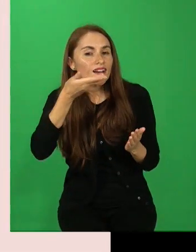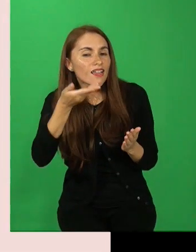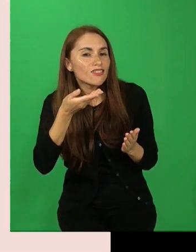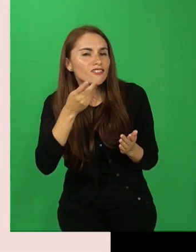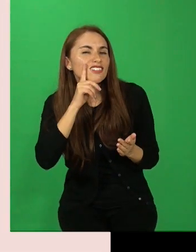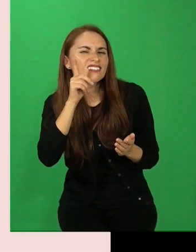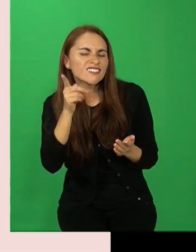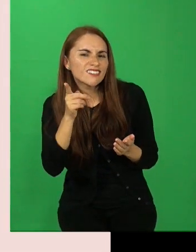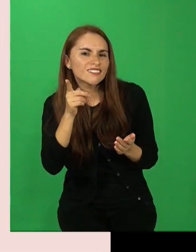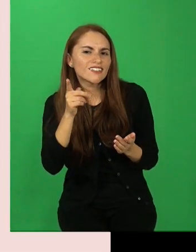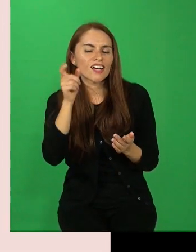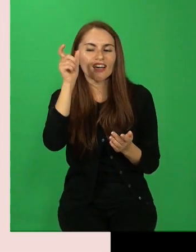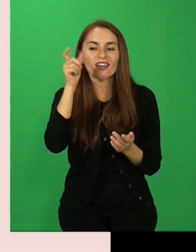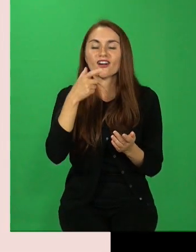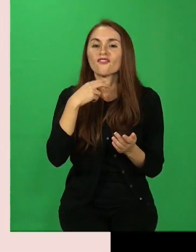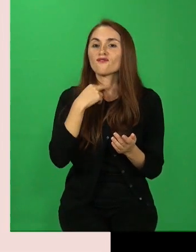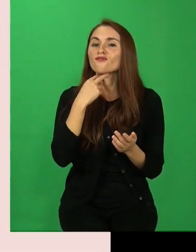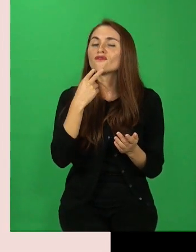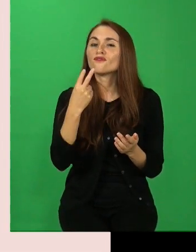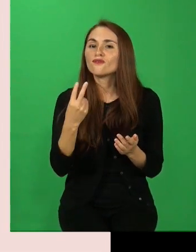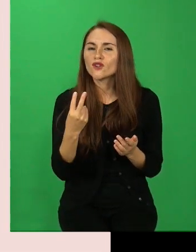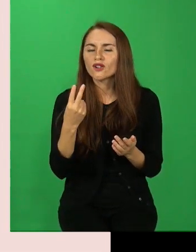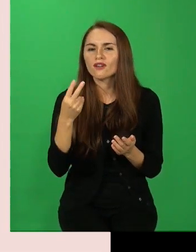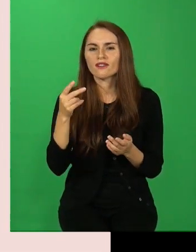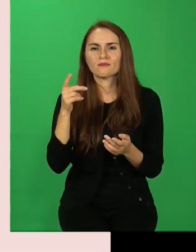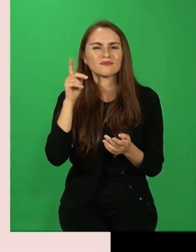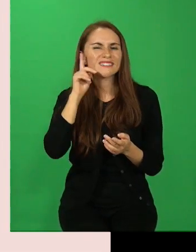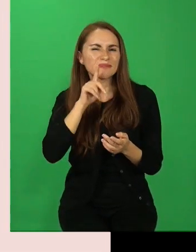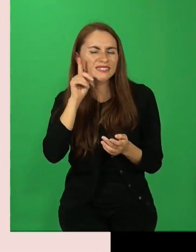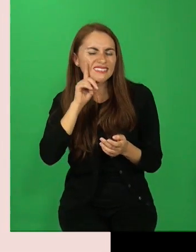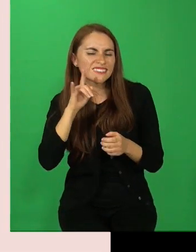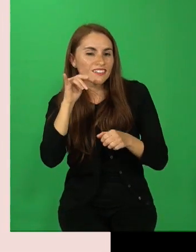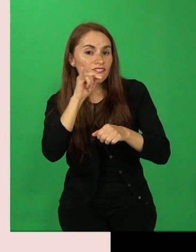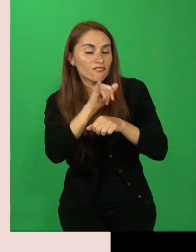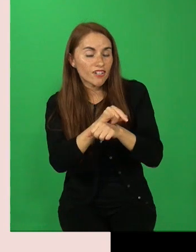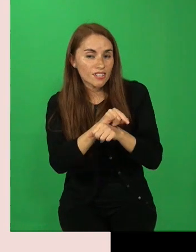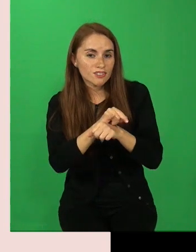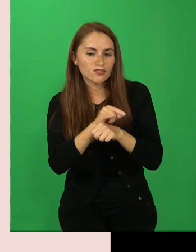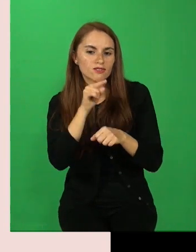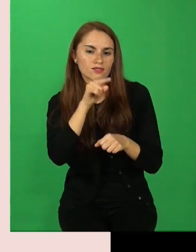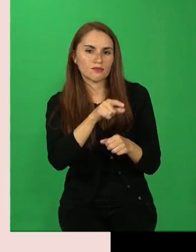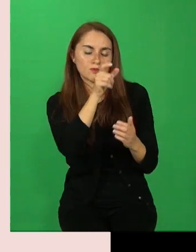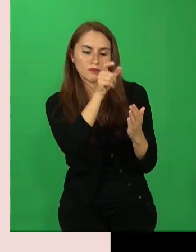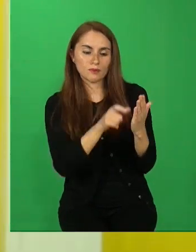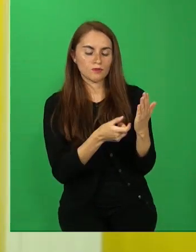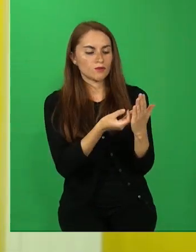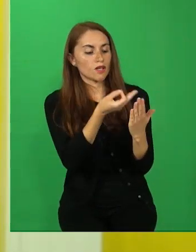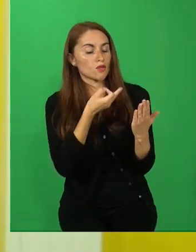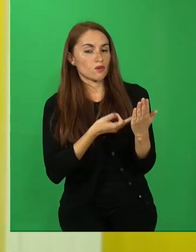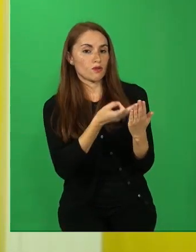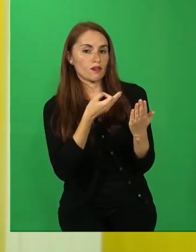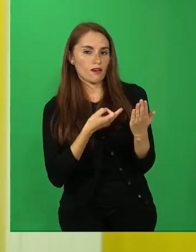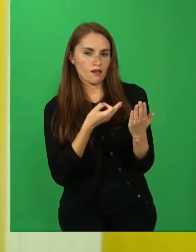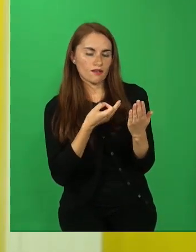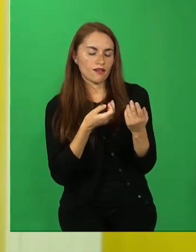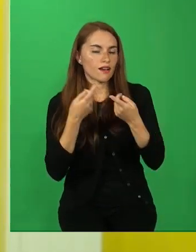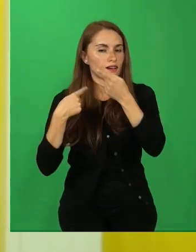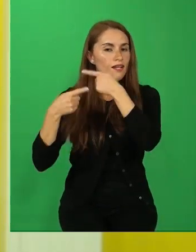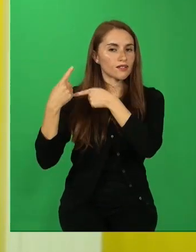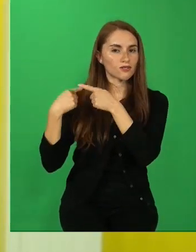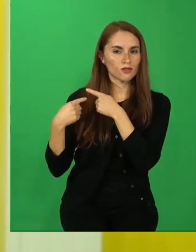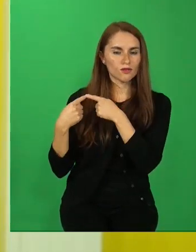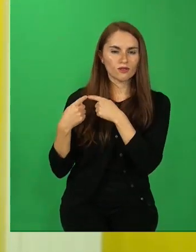a ser una voz ficticia que nos va a contar la historia creada por un autor. Es el encargado entonces